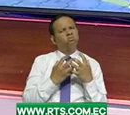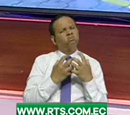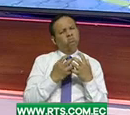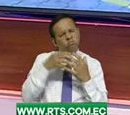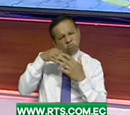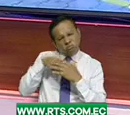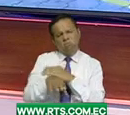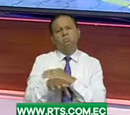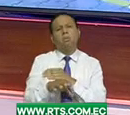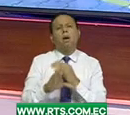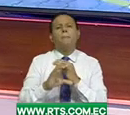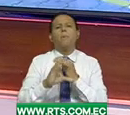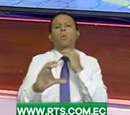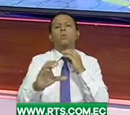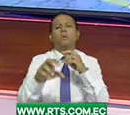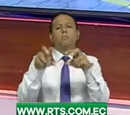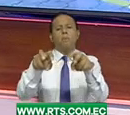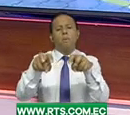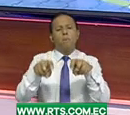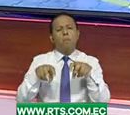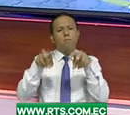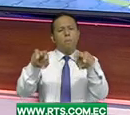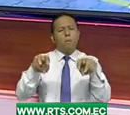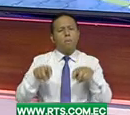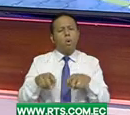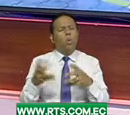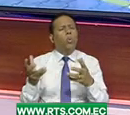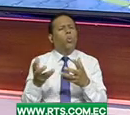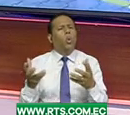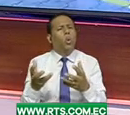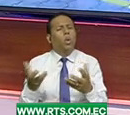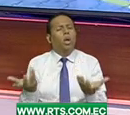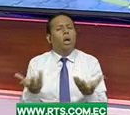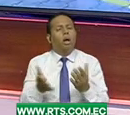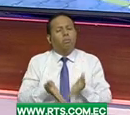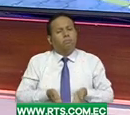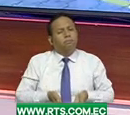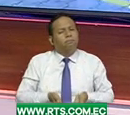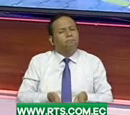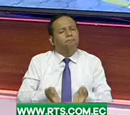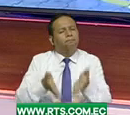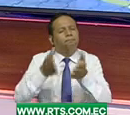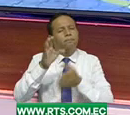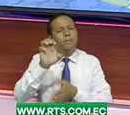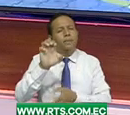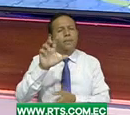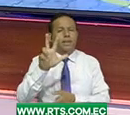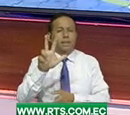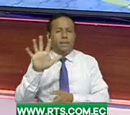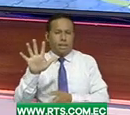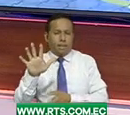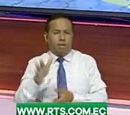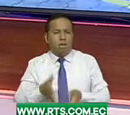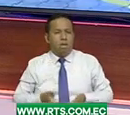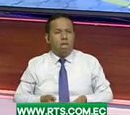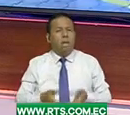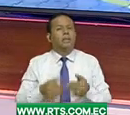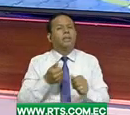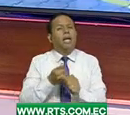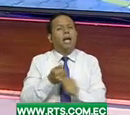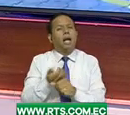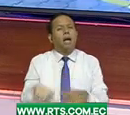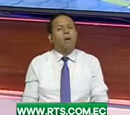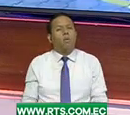en un bus de pasajeros. Este hecho se registró sobre el eje vial E35 a la altura del cantón Otavalo en la provincia de Imbabura.